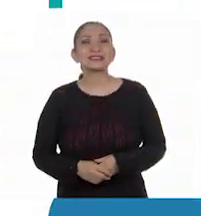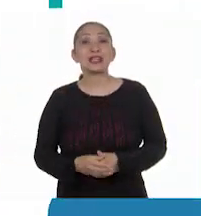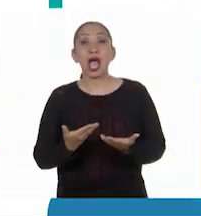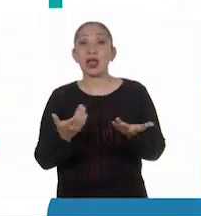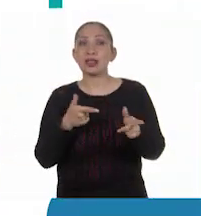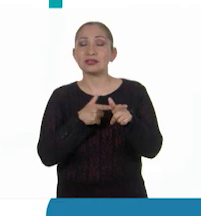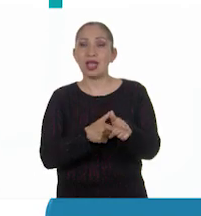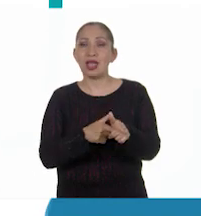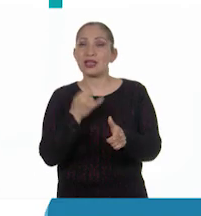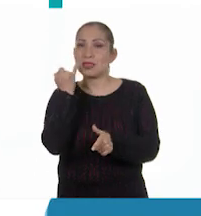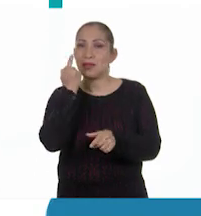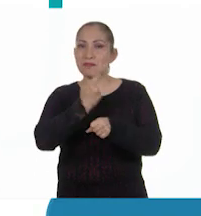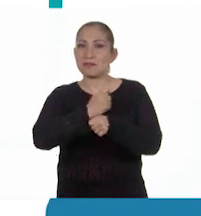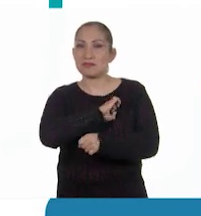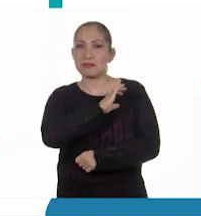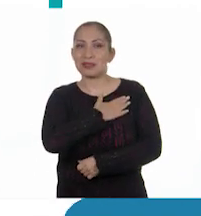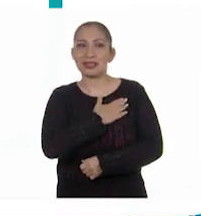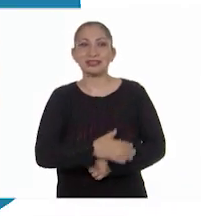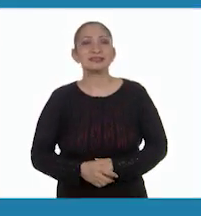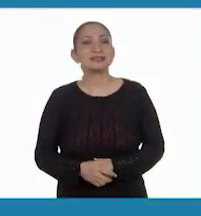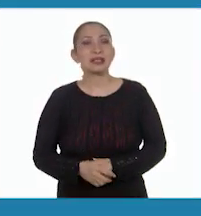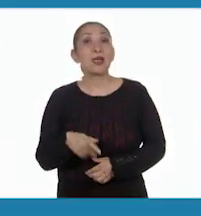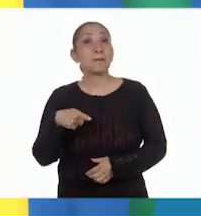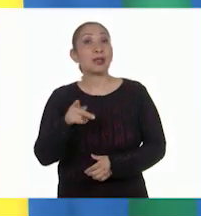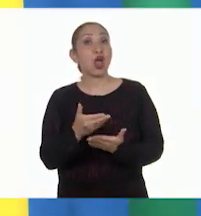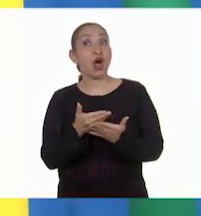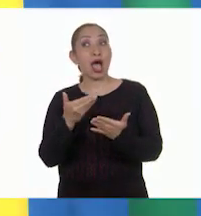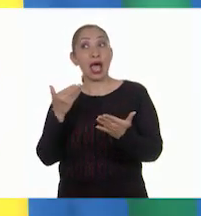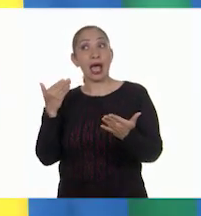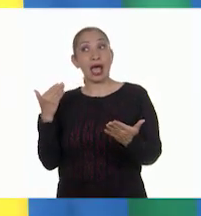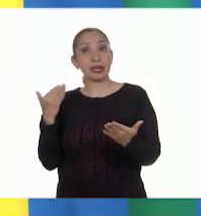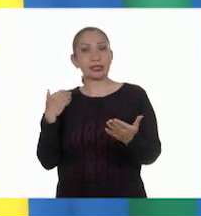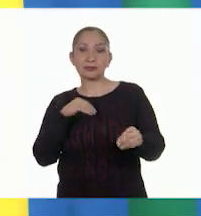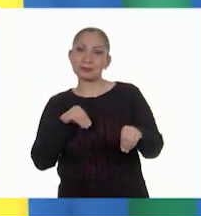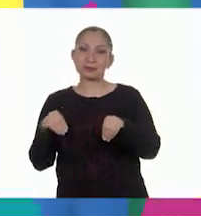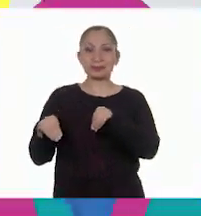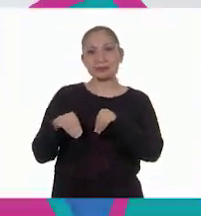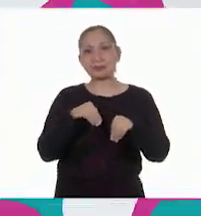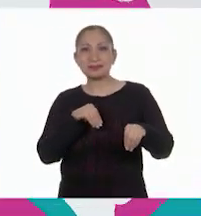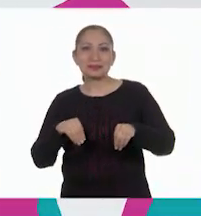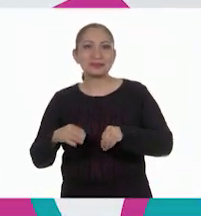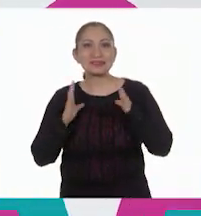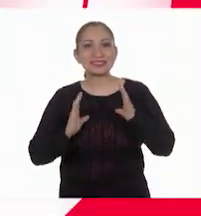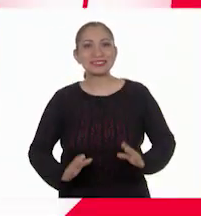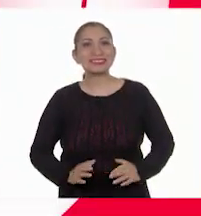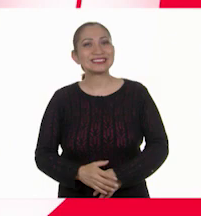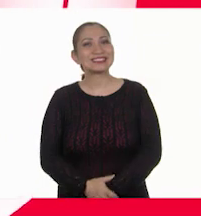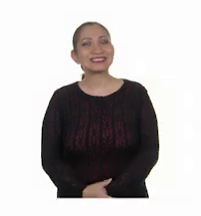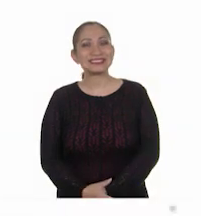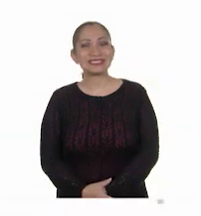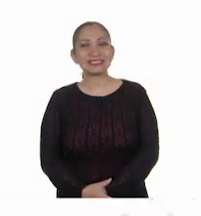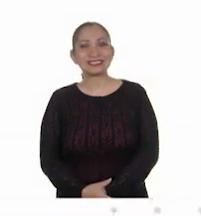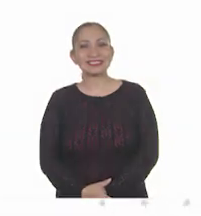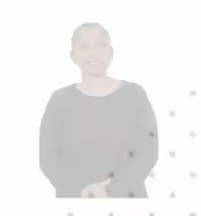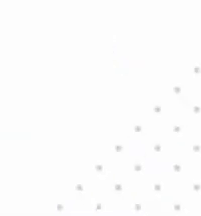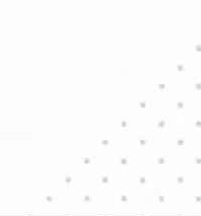A continuación, lengua materna. Pero antes, a movernos un poco.